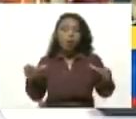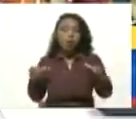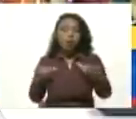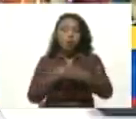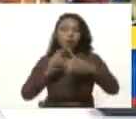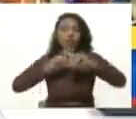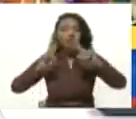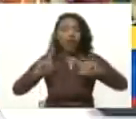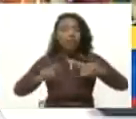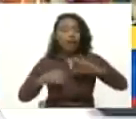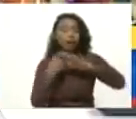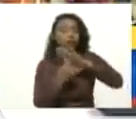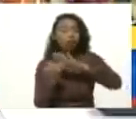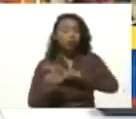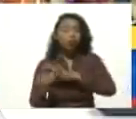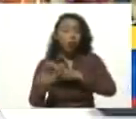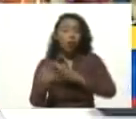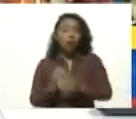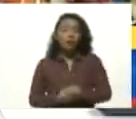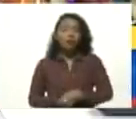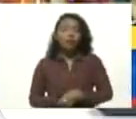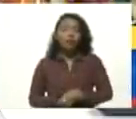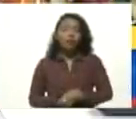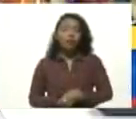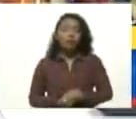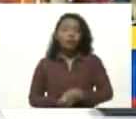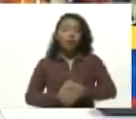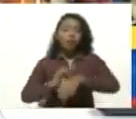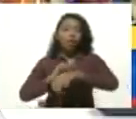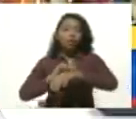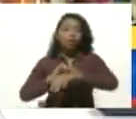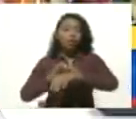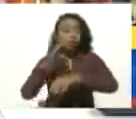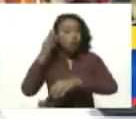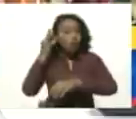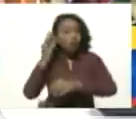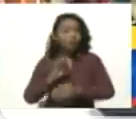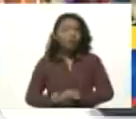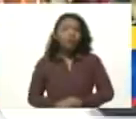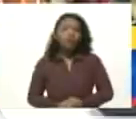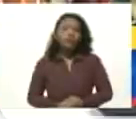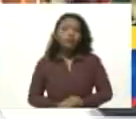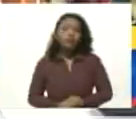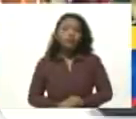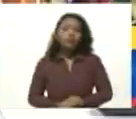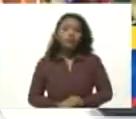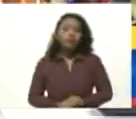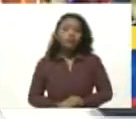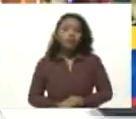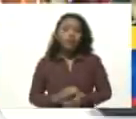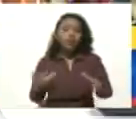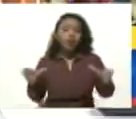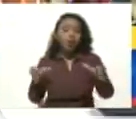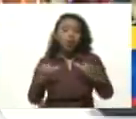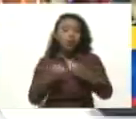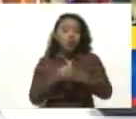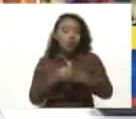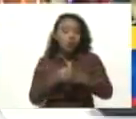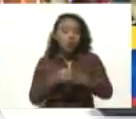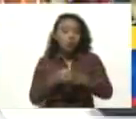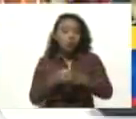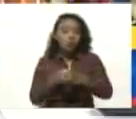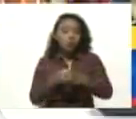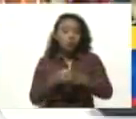diversos organismos, con la doctora Michelle Bachelet, se reunió con el Organismo